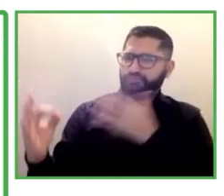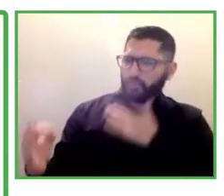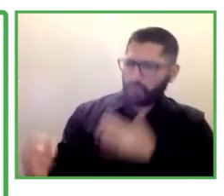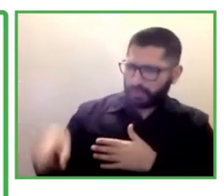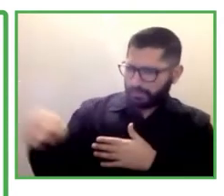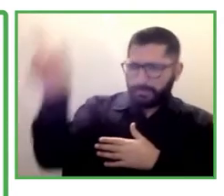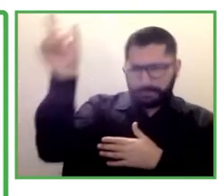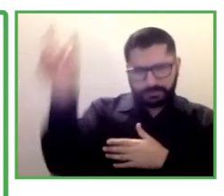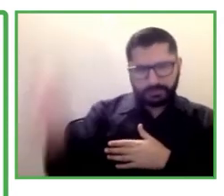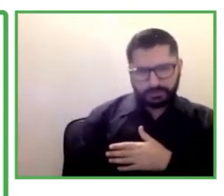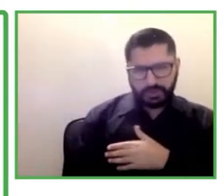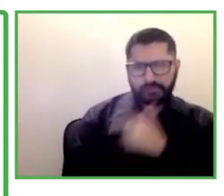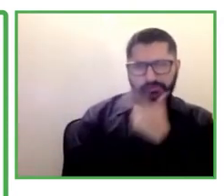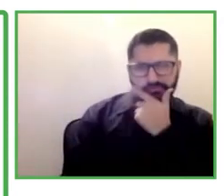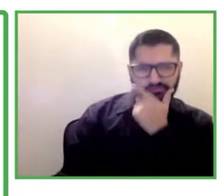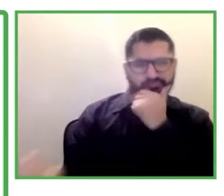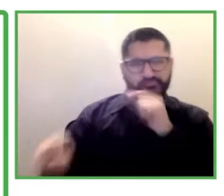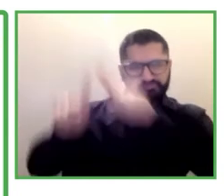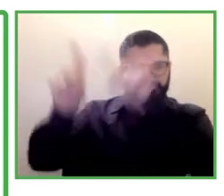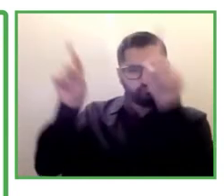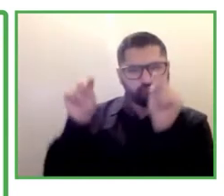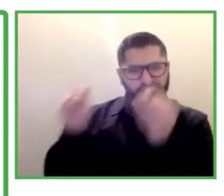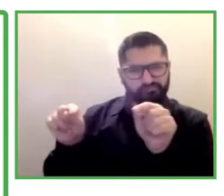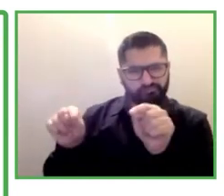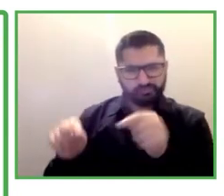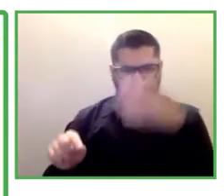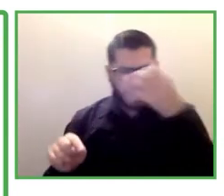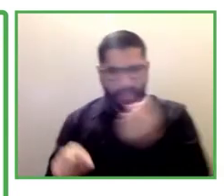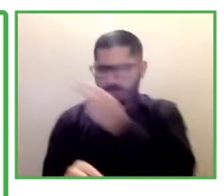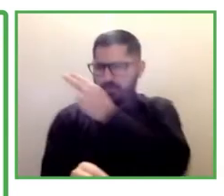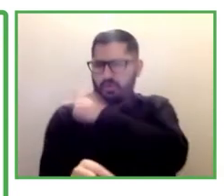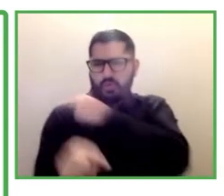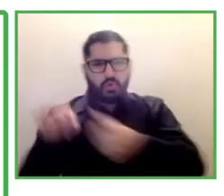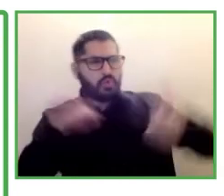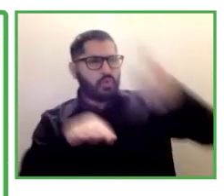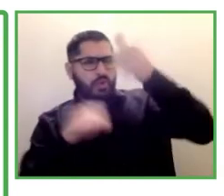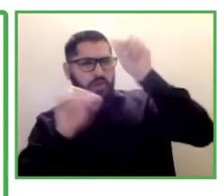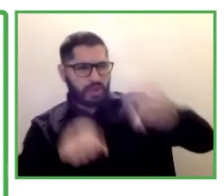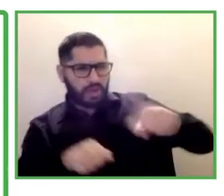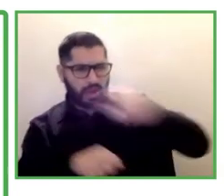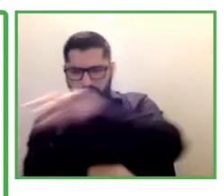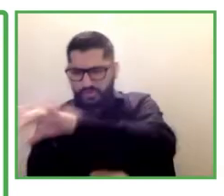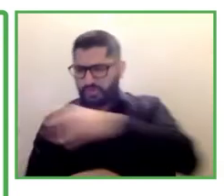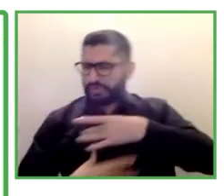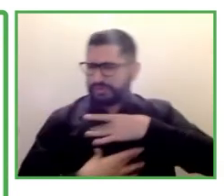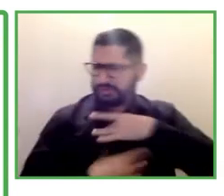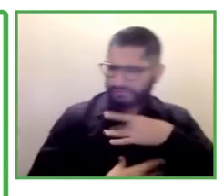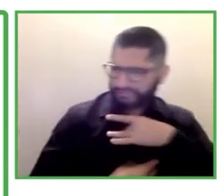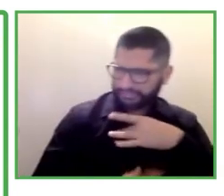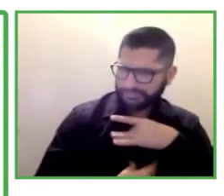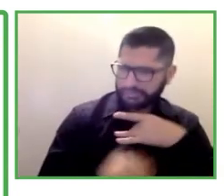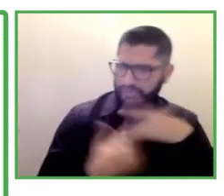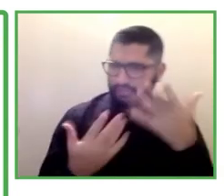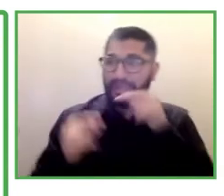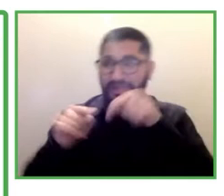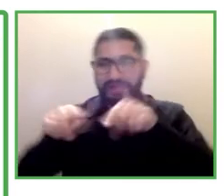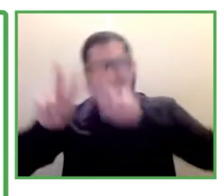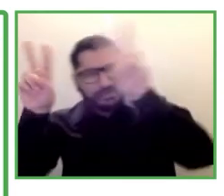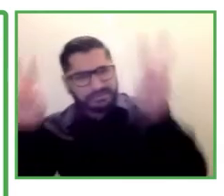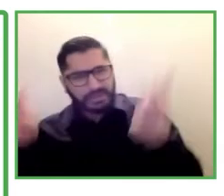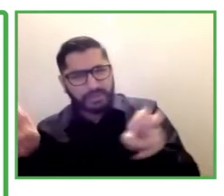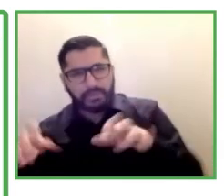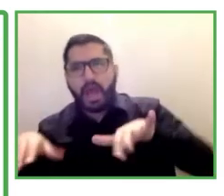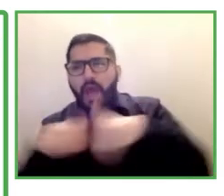personas dignas de trabajar, que pueden hacerlo. Y parte de la conciencia no solo es por parte